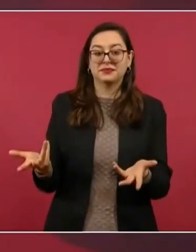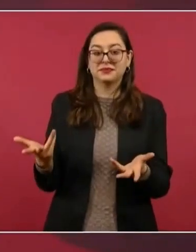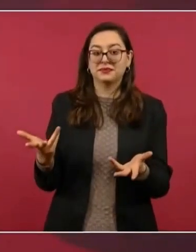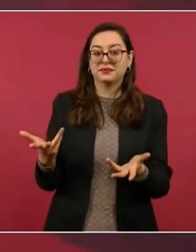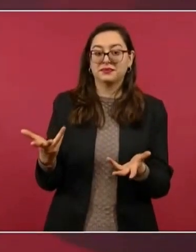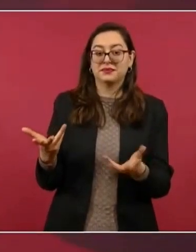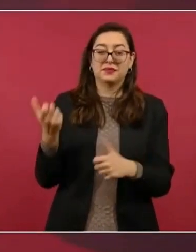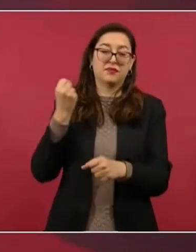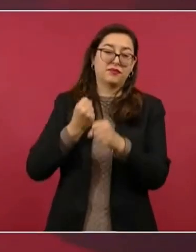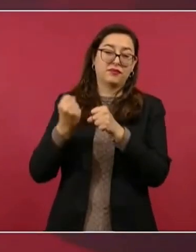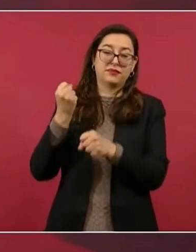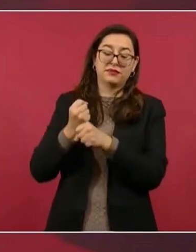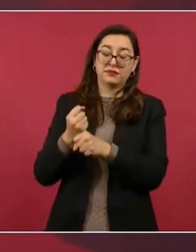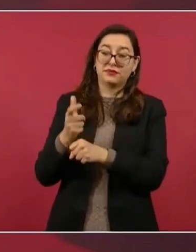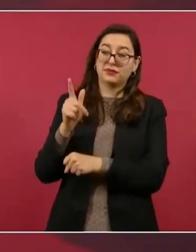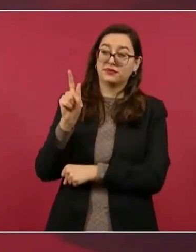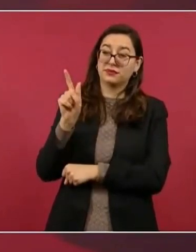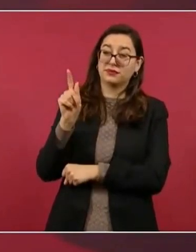finales de los 70,